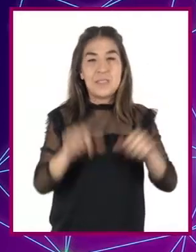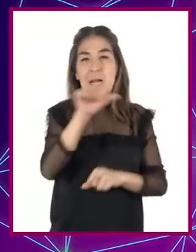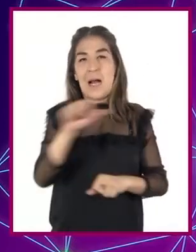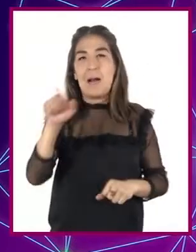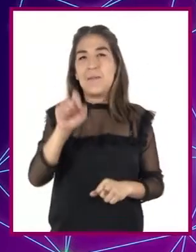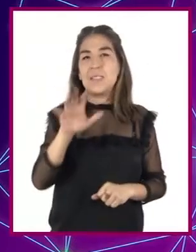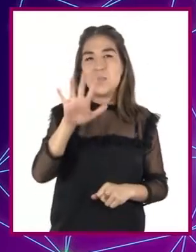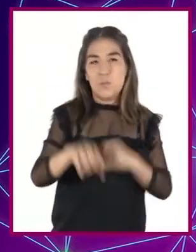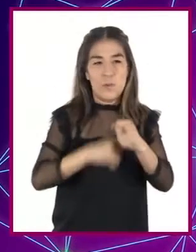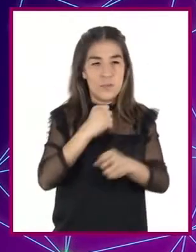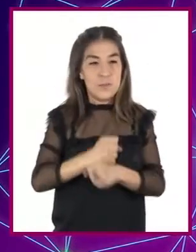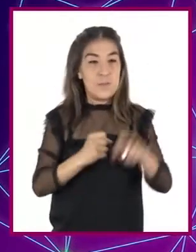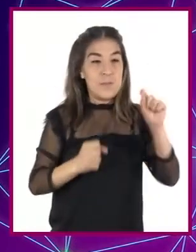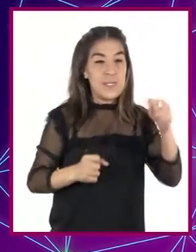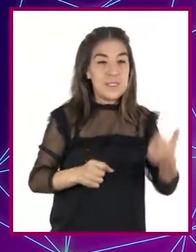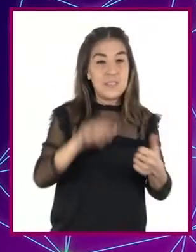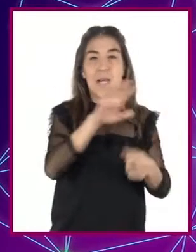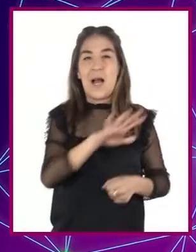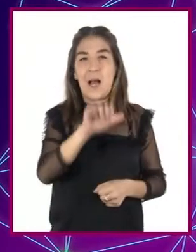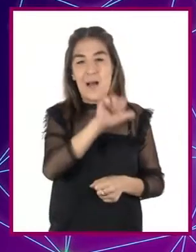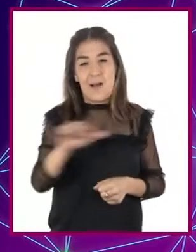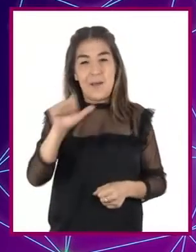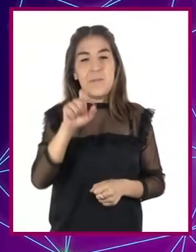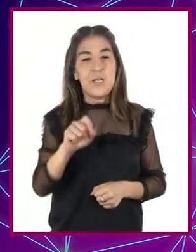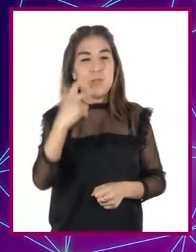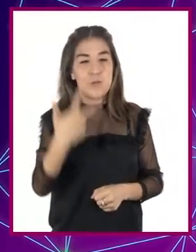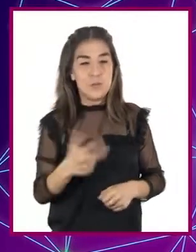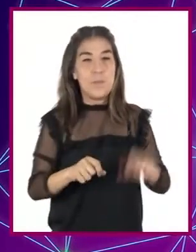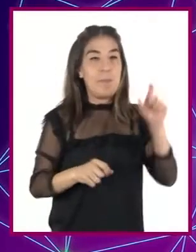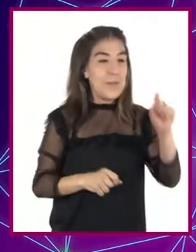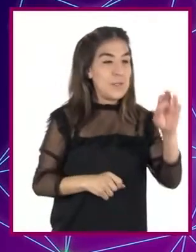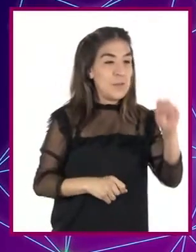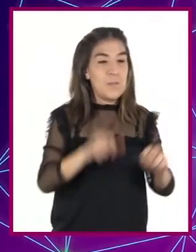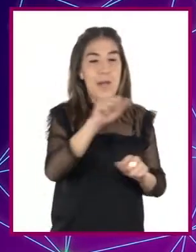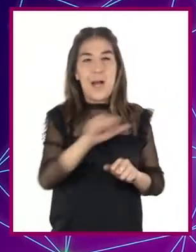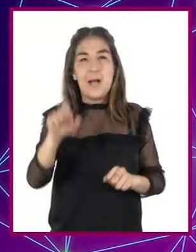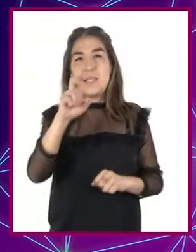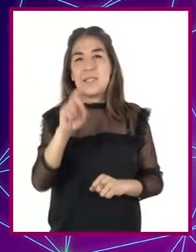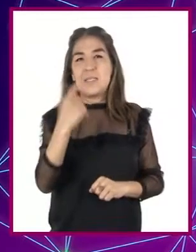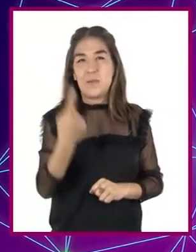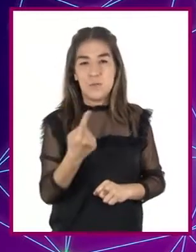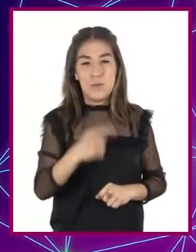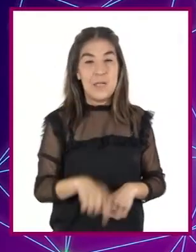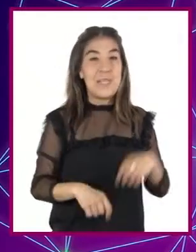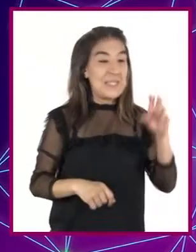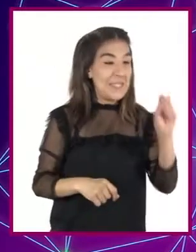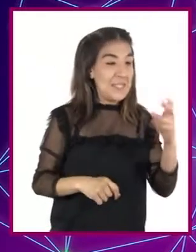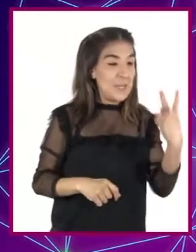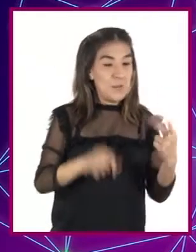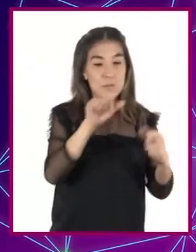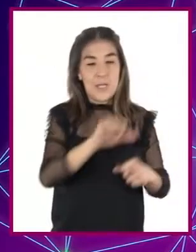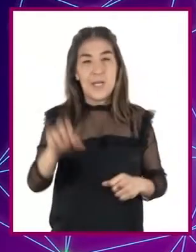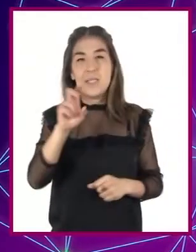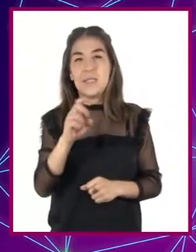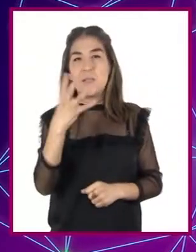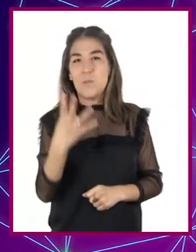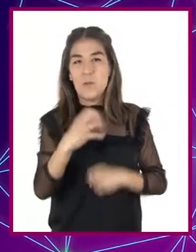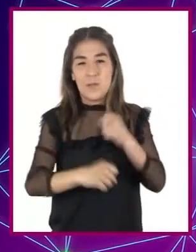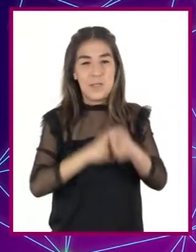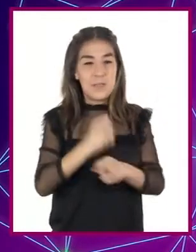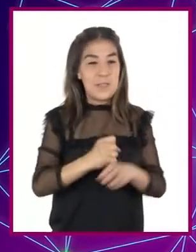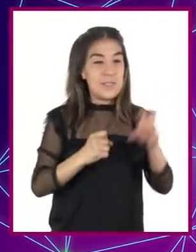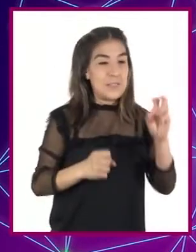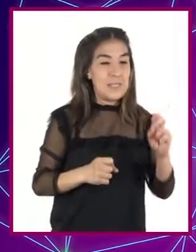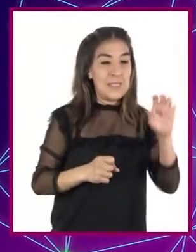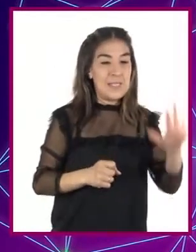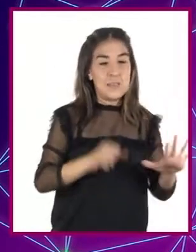años, de 26 a 28 años, de 29 a 31 años, de 32 a 34 años y de